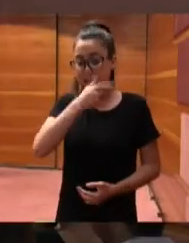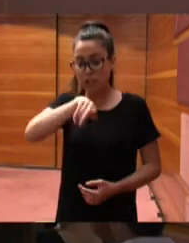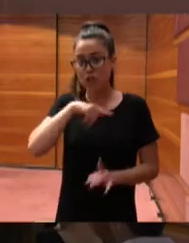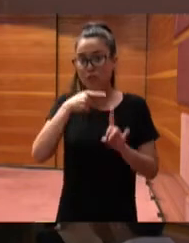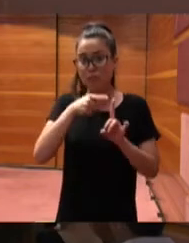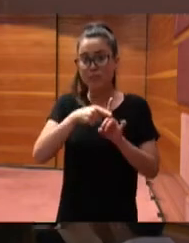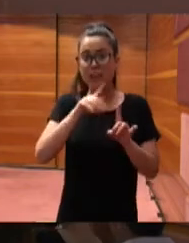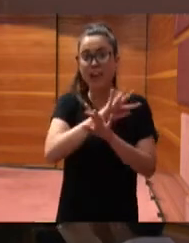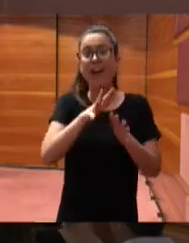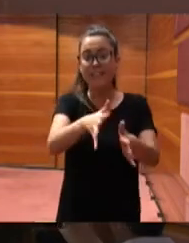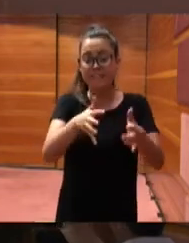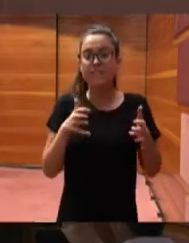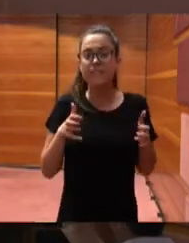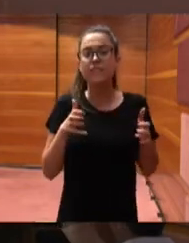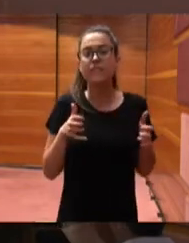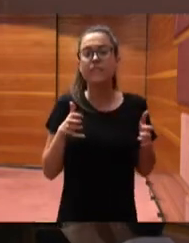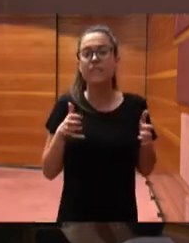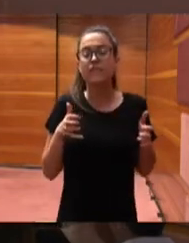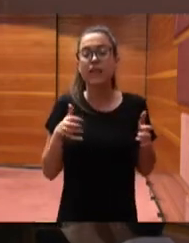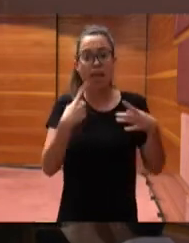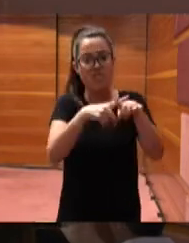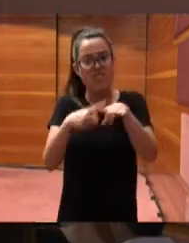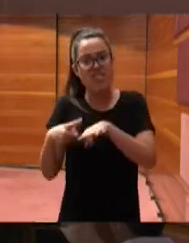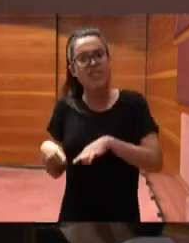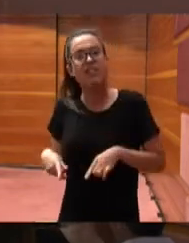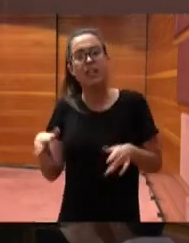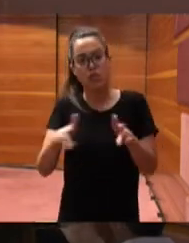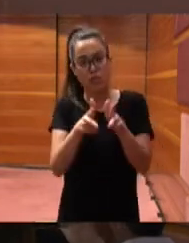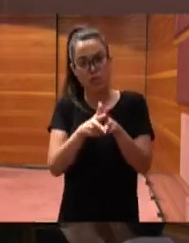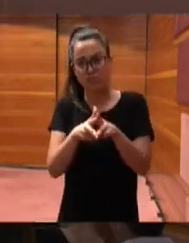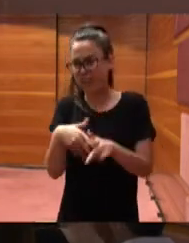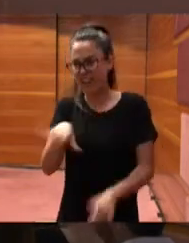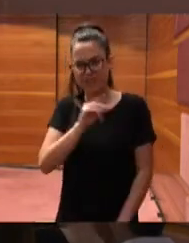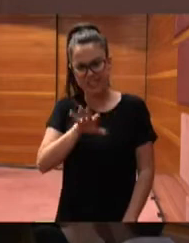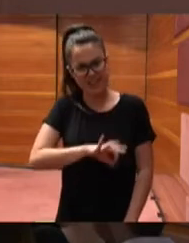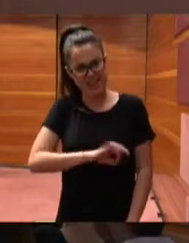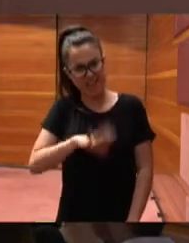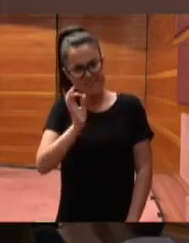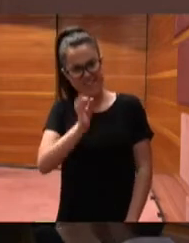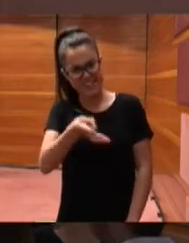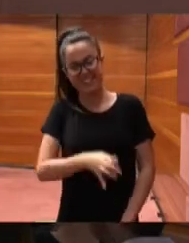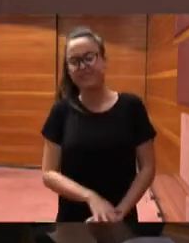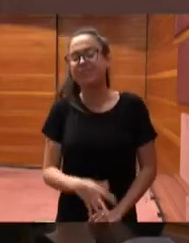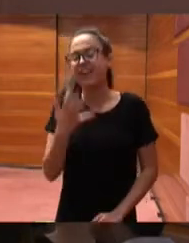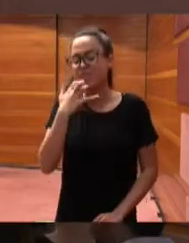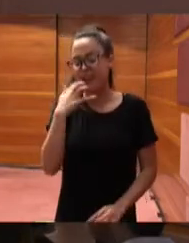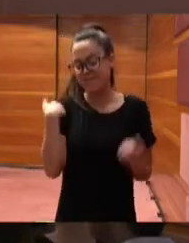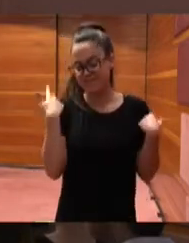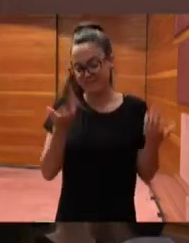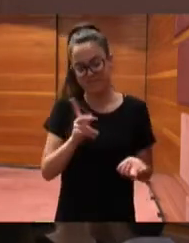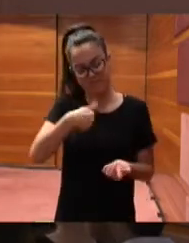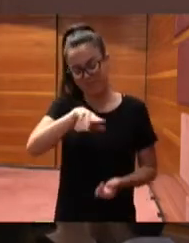que buscábamos en colectivos concretos de destinatarios. ¿A qué no se ha entendido nada? Vale, pues voy a poner un ejemplo y me lo